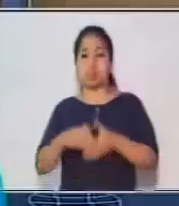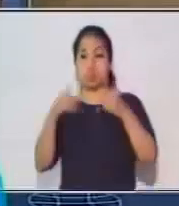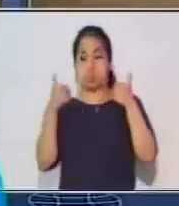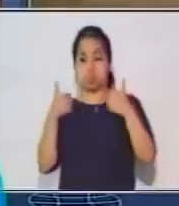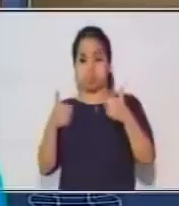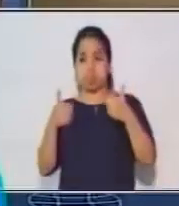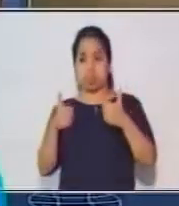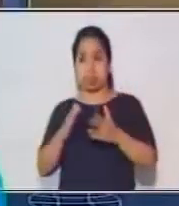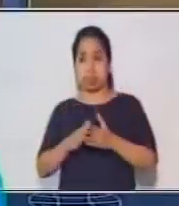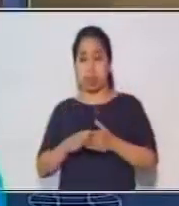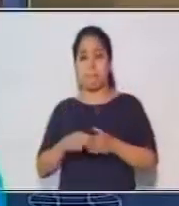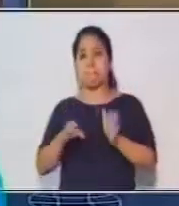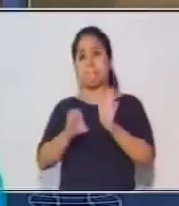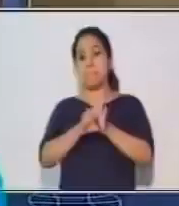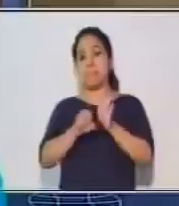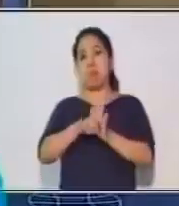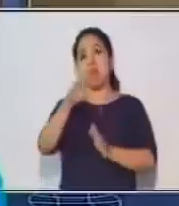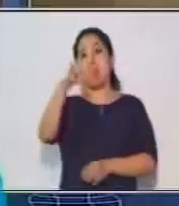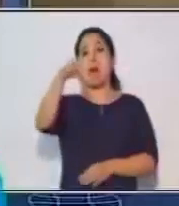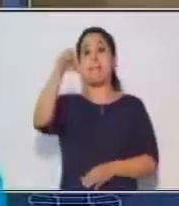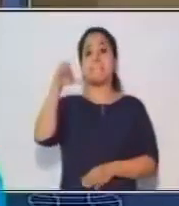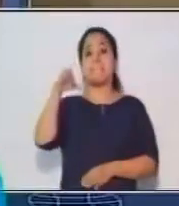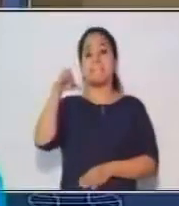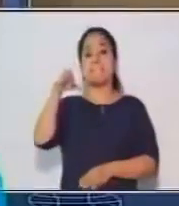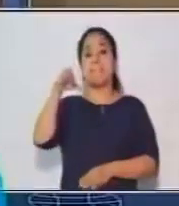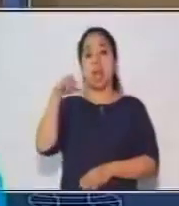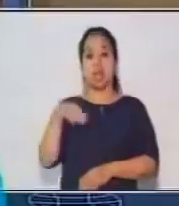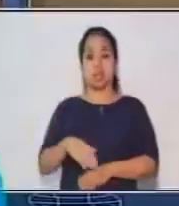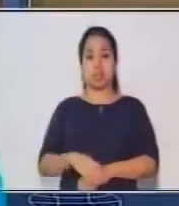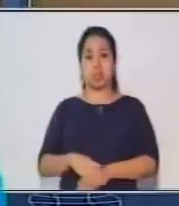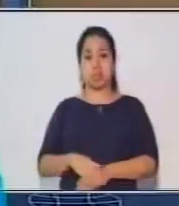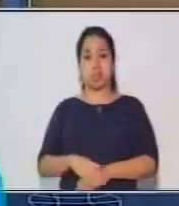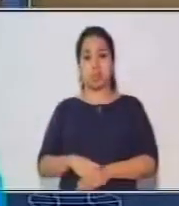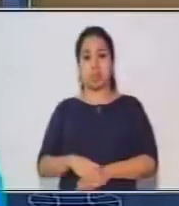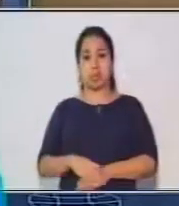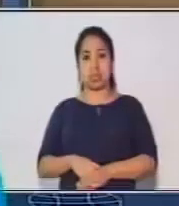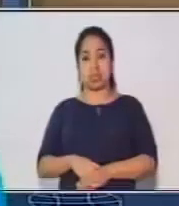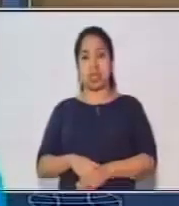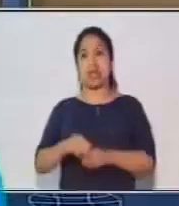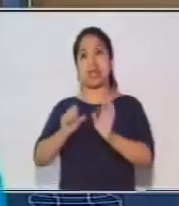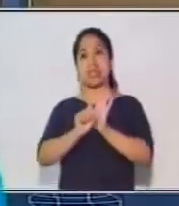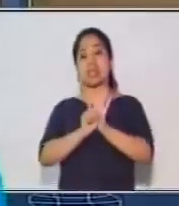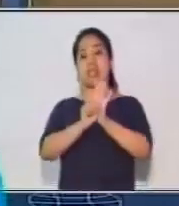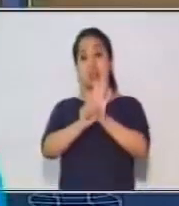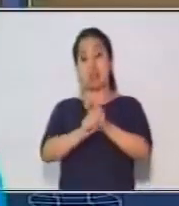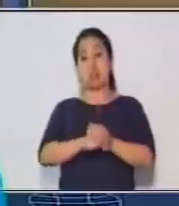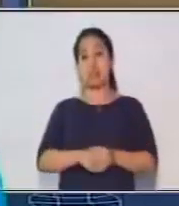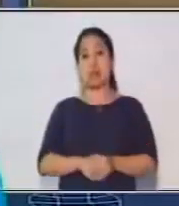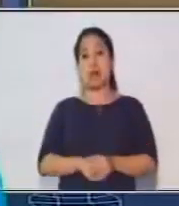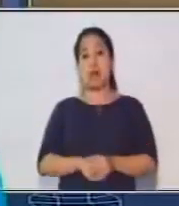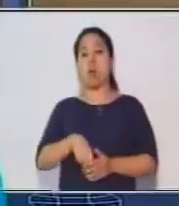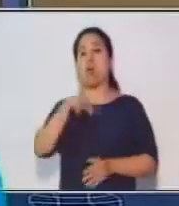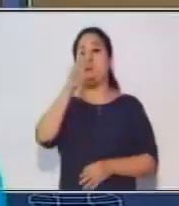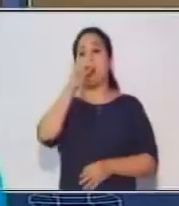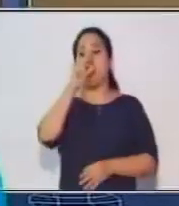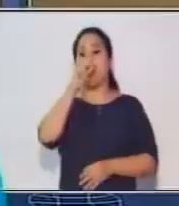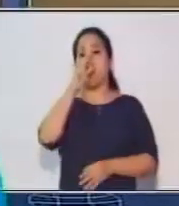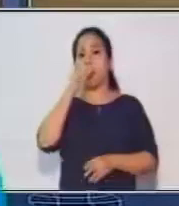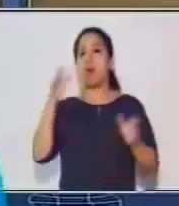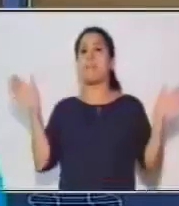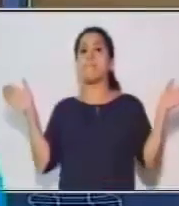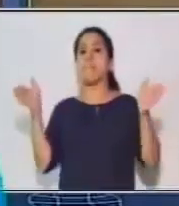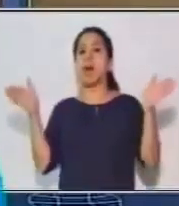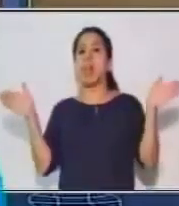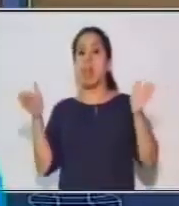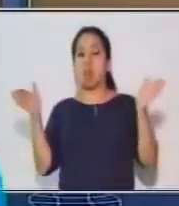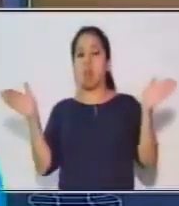Excelente. La paz, que generalmente está representada con un ave, una paloma,